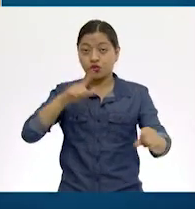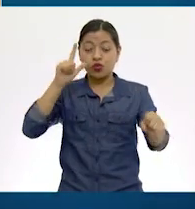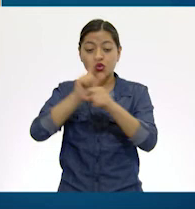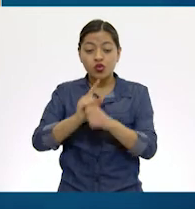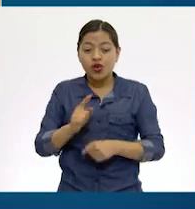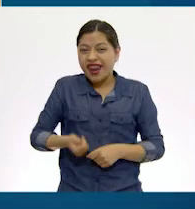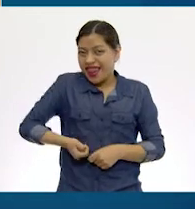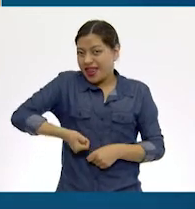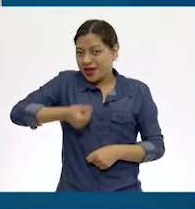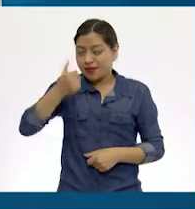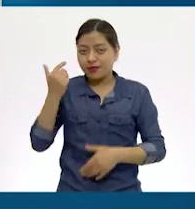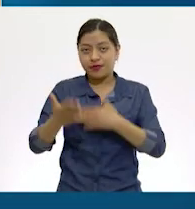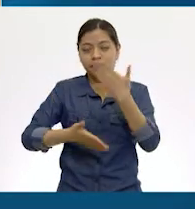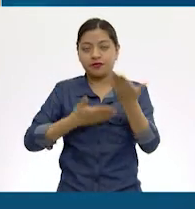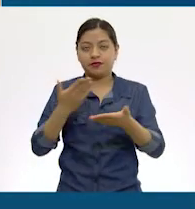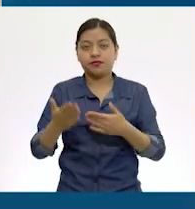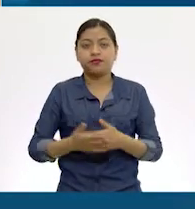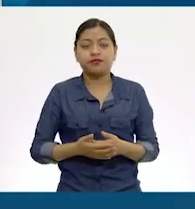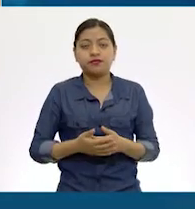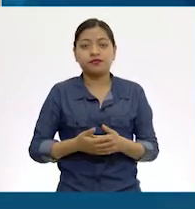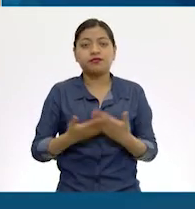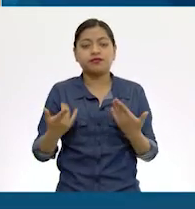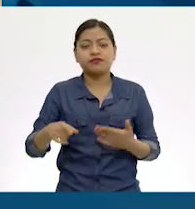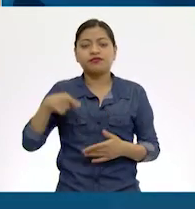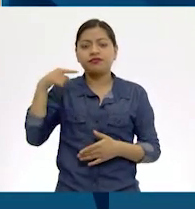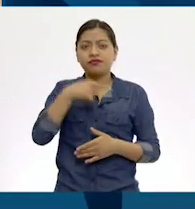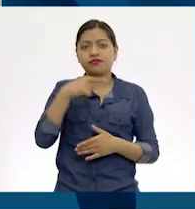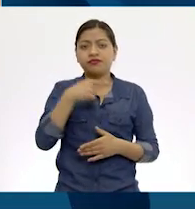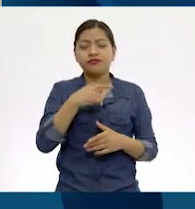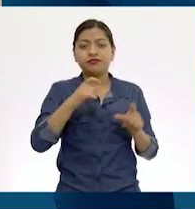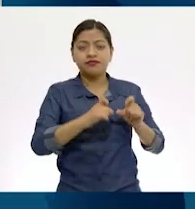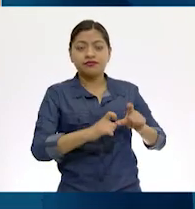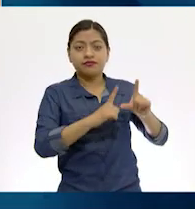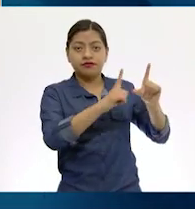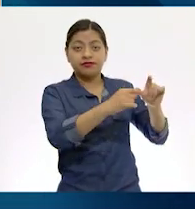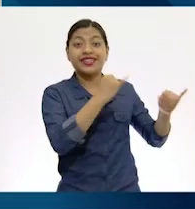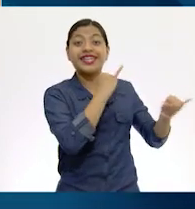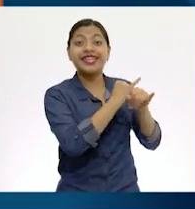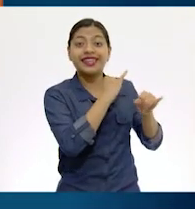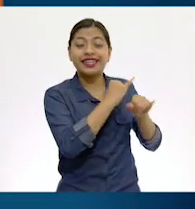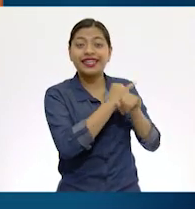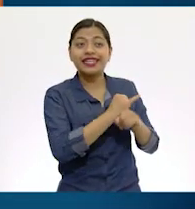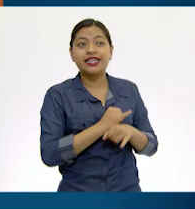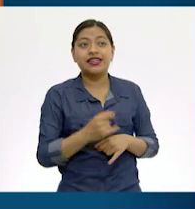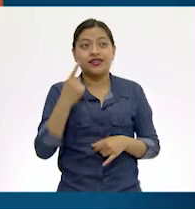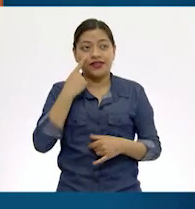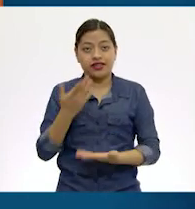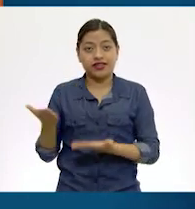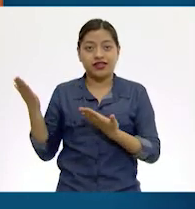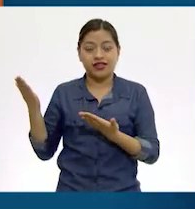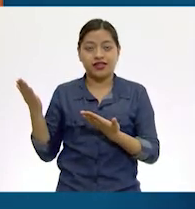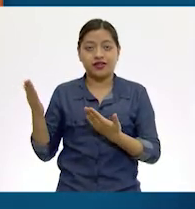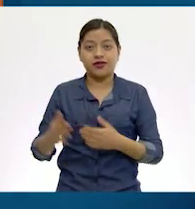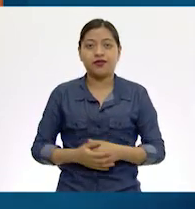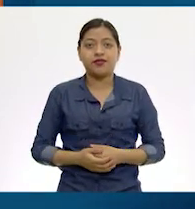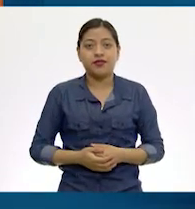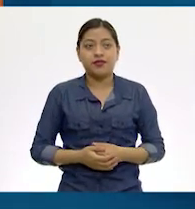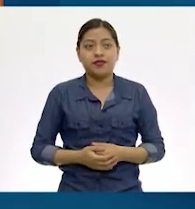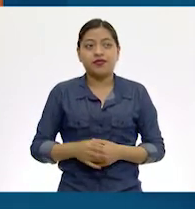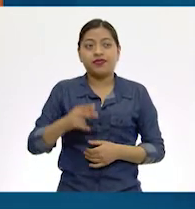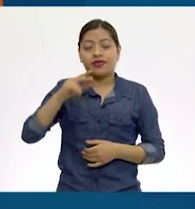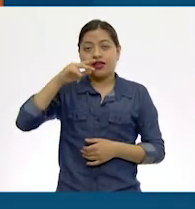partir de la conquista. La página del INAH, en este caso sería, oigan, véanlo,